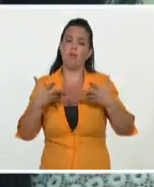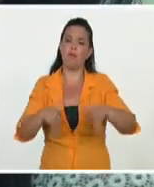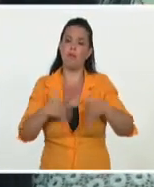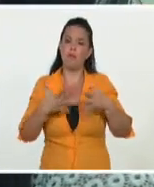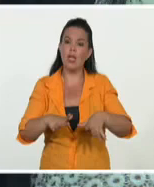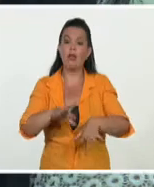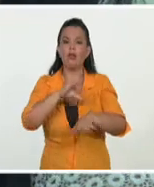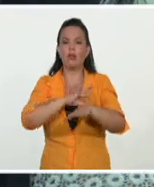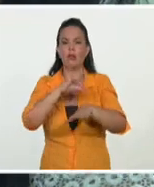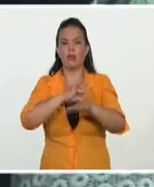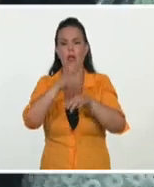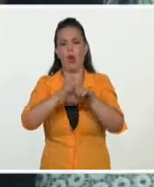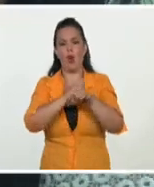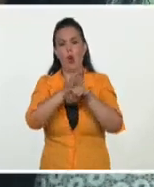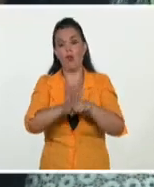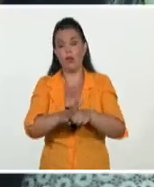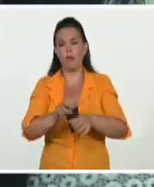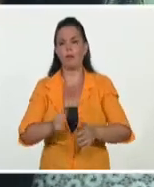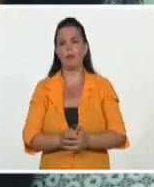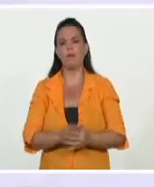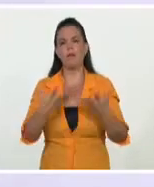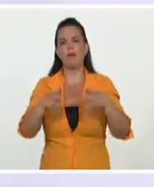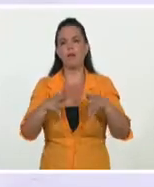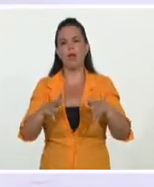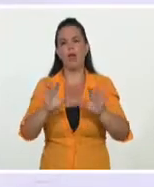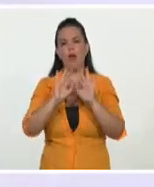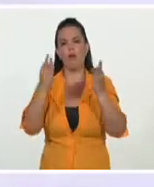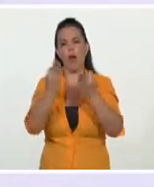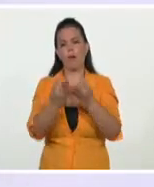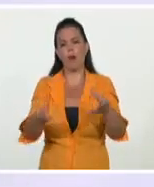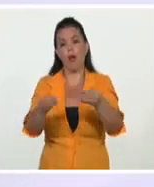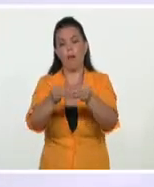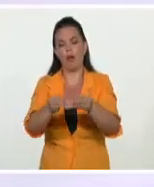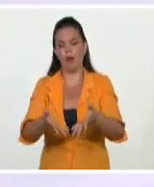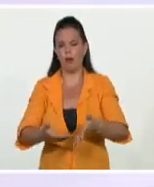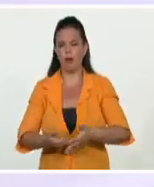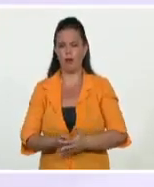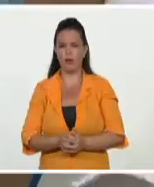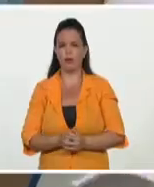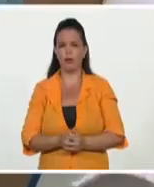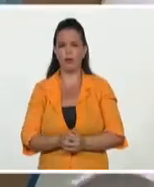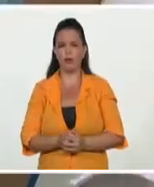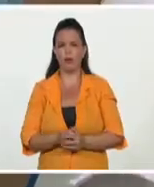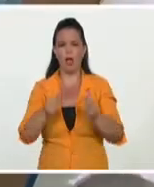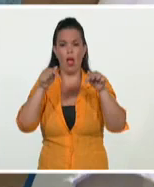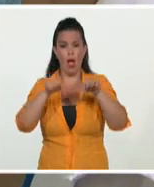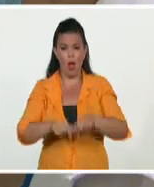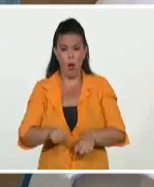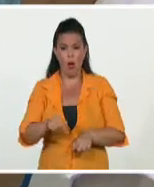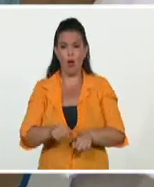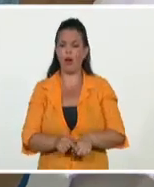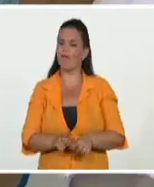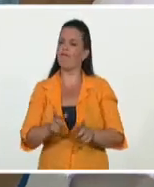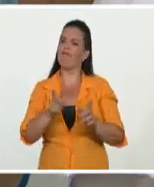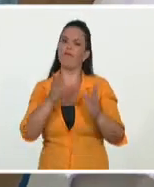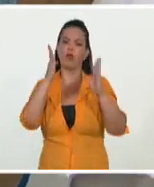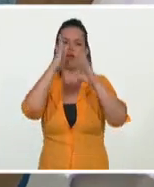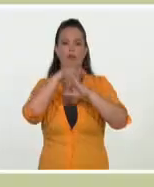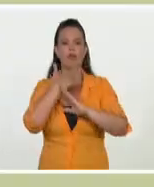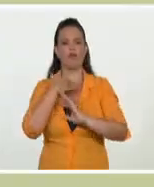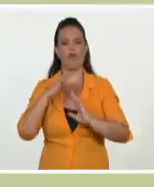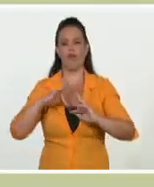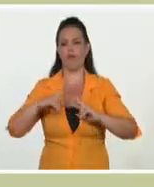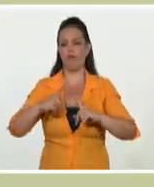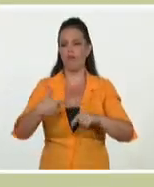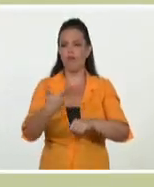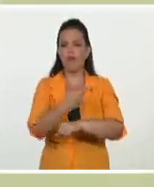Y entonces eso no queremos que vuelva a pasar. Para evitar una posible reinfección con el virus, el Instituto Finlay de Vacunas